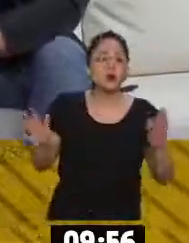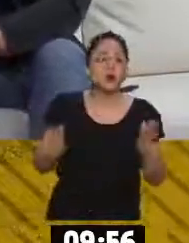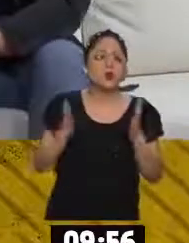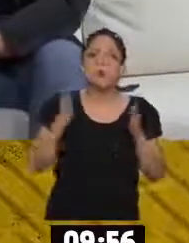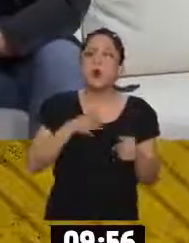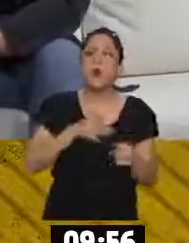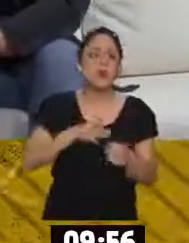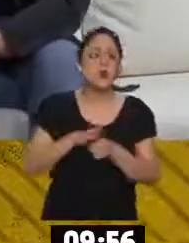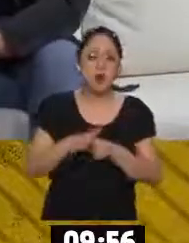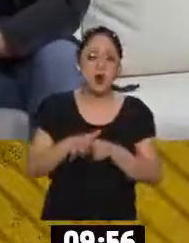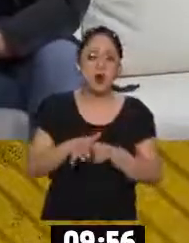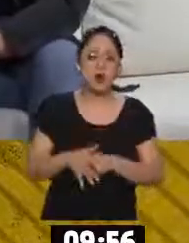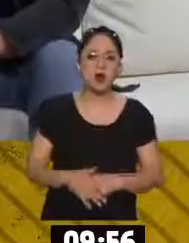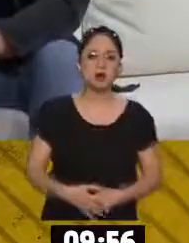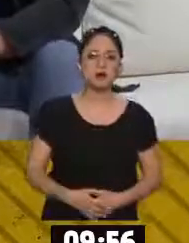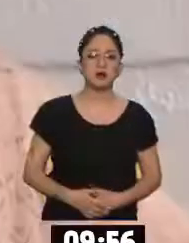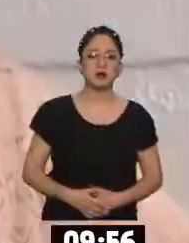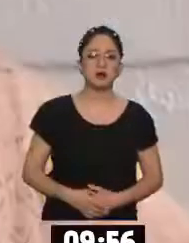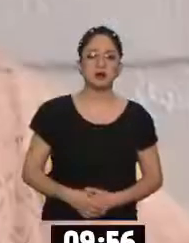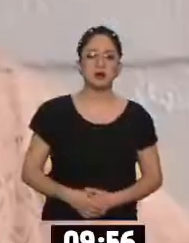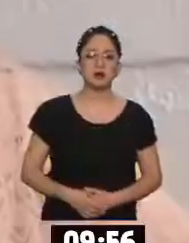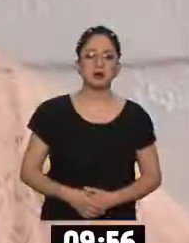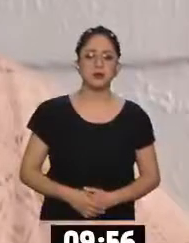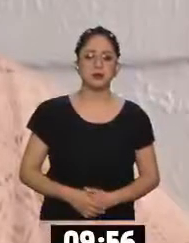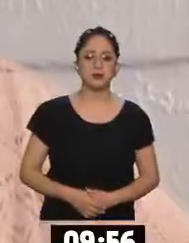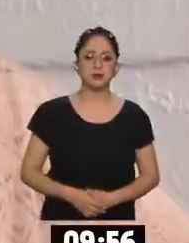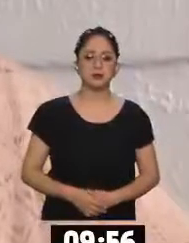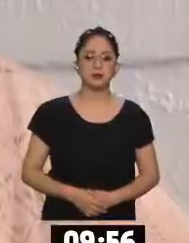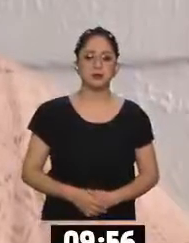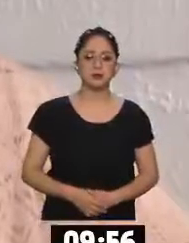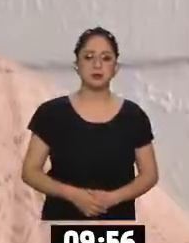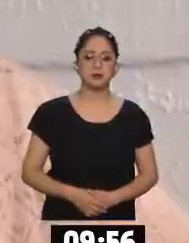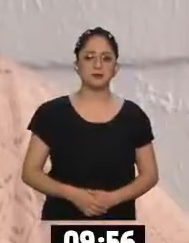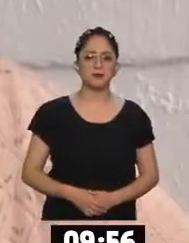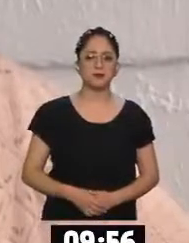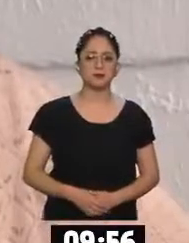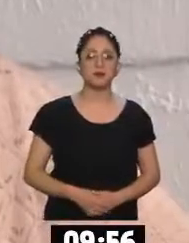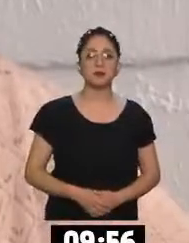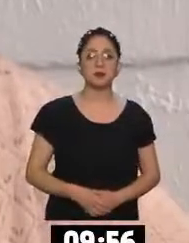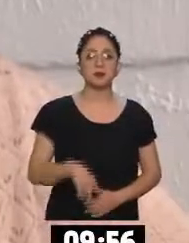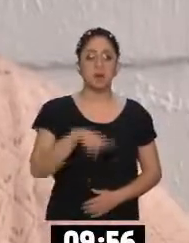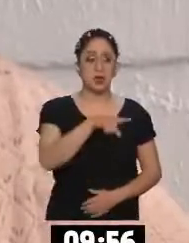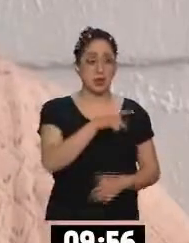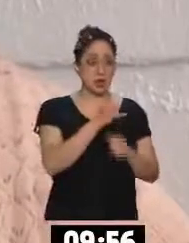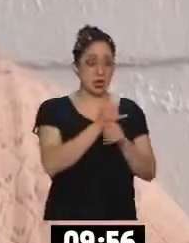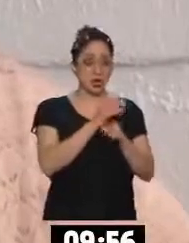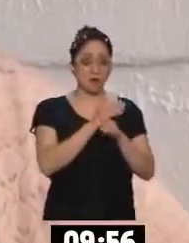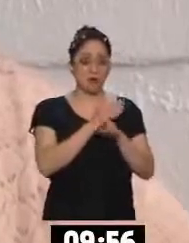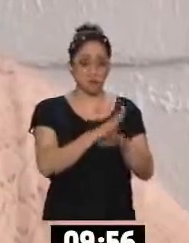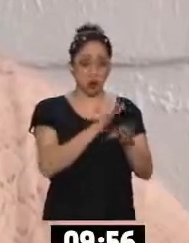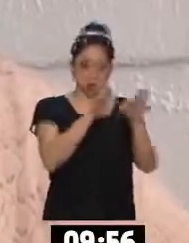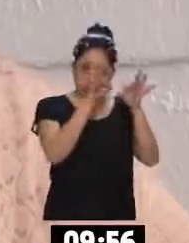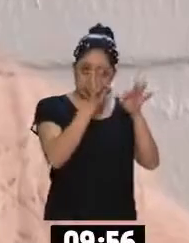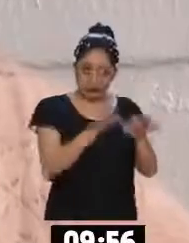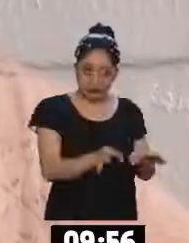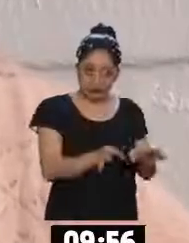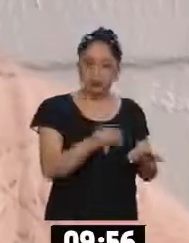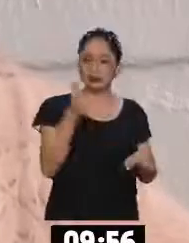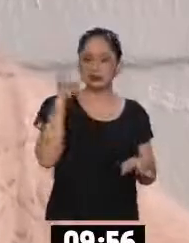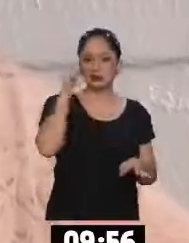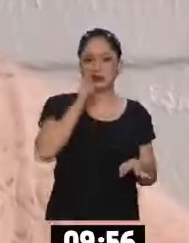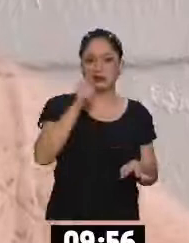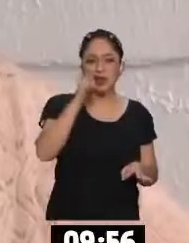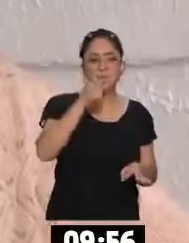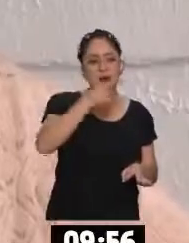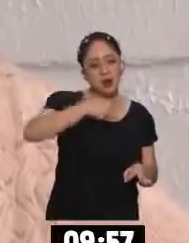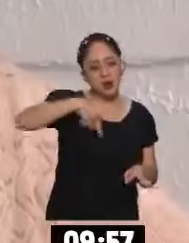a los planteles? Estamos, digamos, la información oficial que damos de manera, digamos, recurrente a